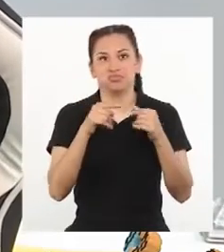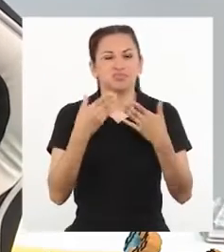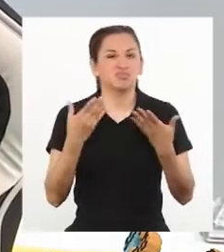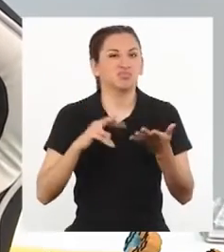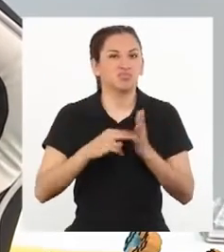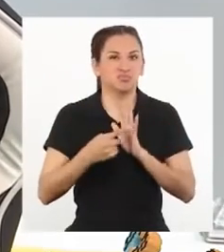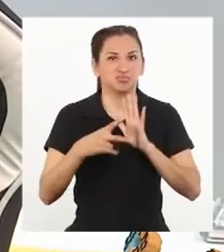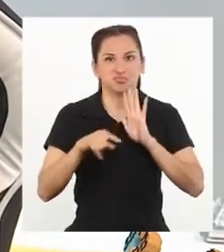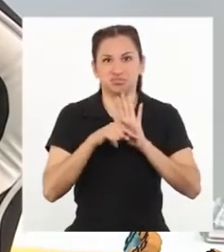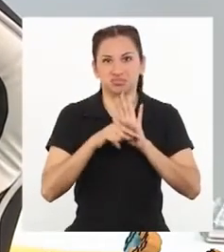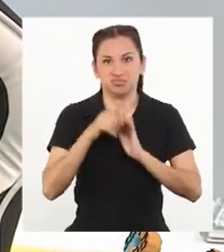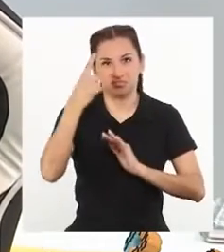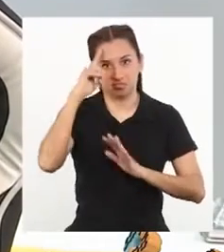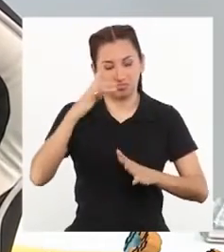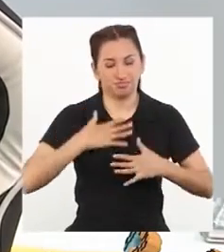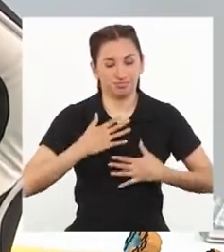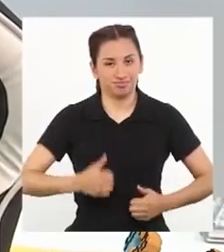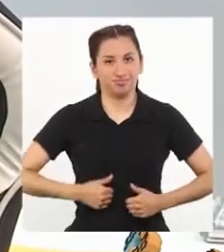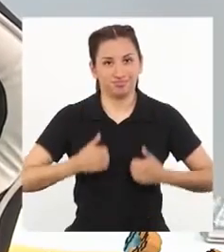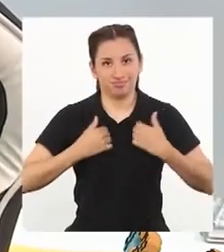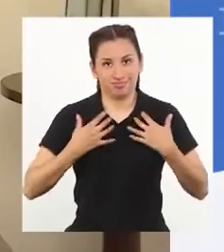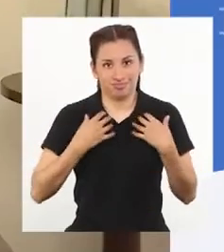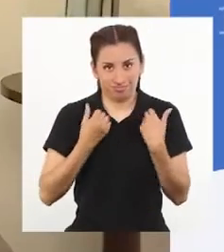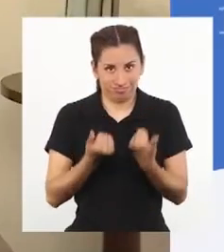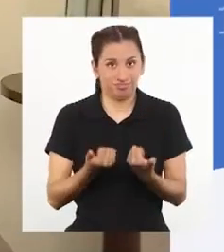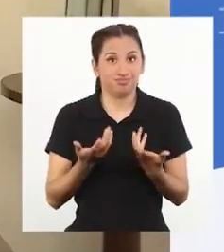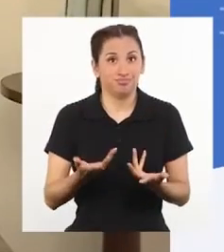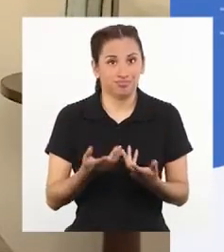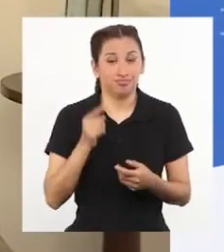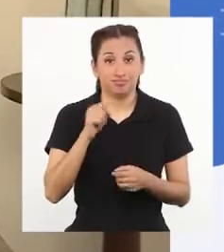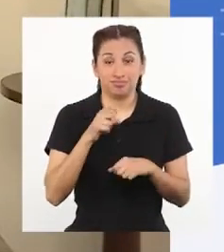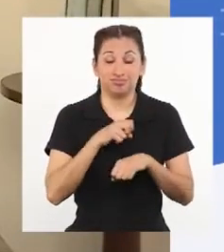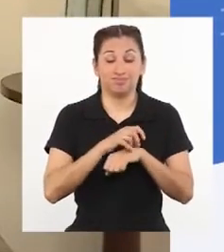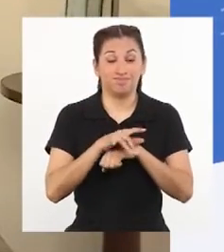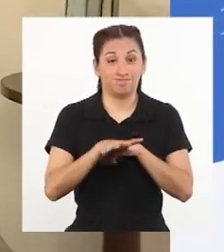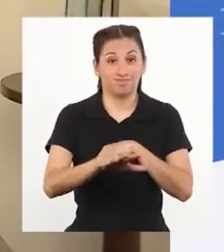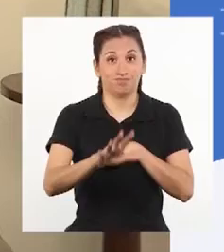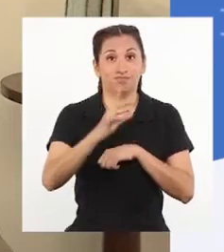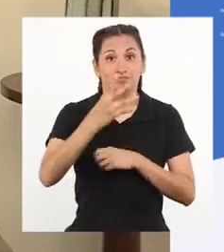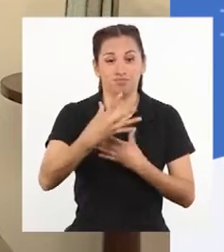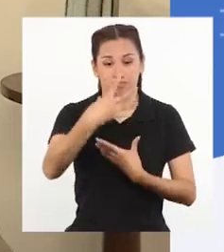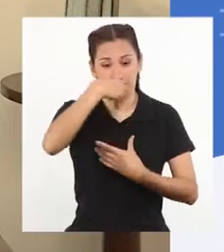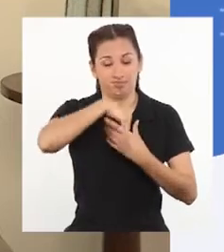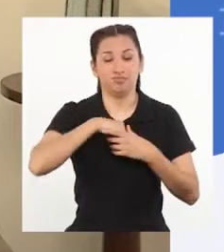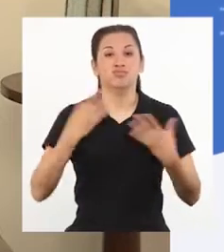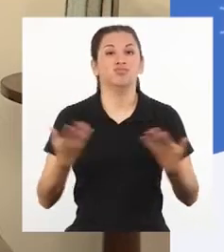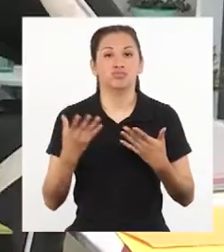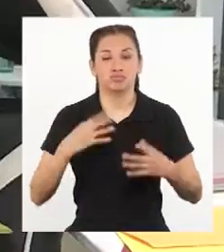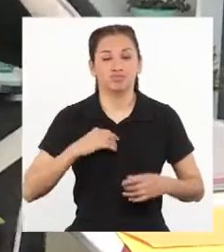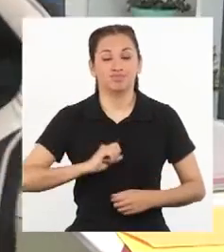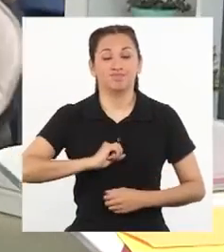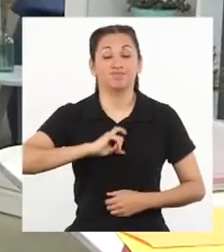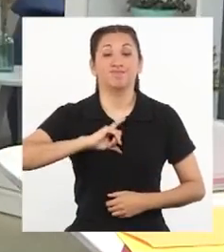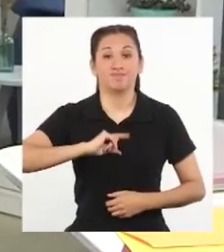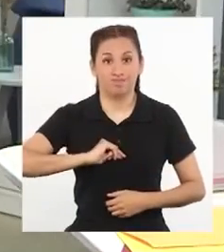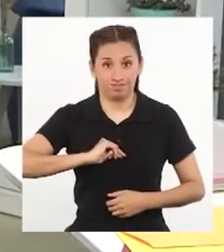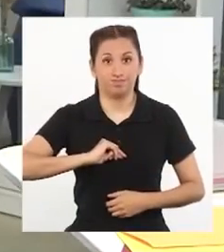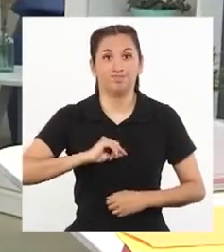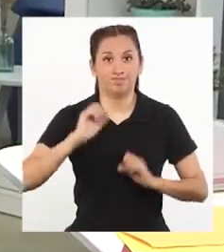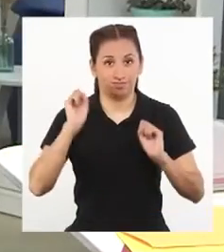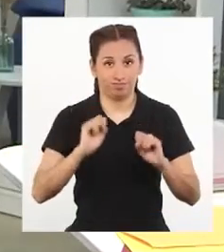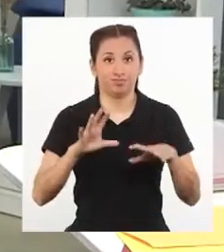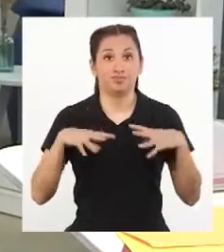estilos de vida negativos para nuestro bienestar. Y eso repercutirá en tu autoestima.